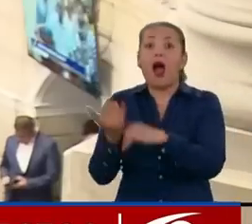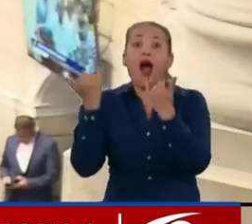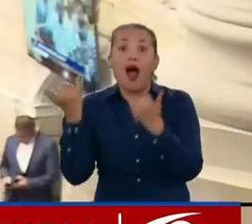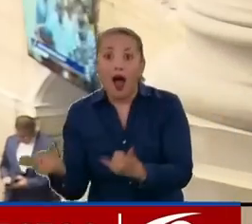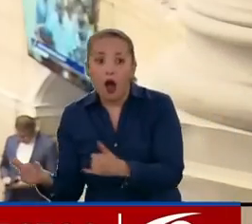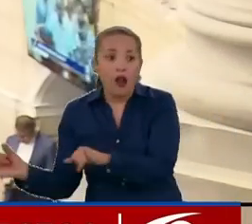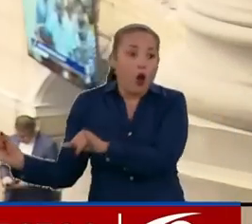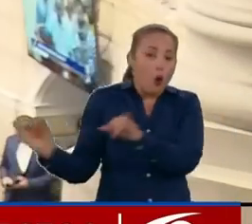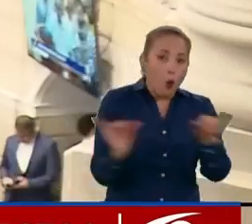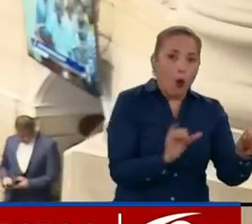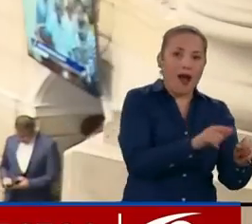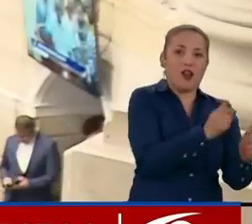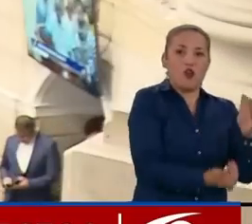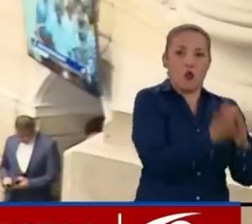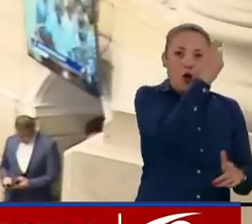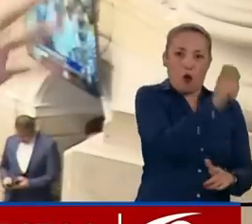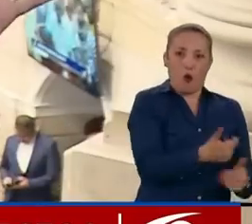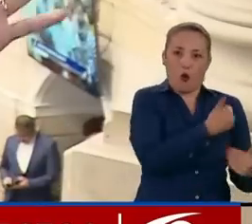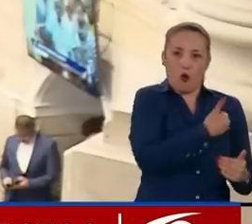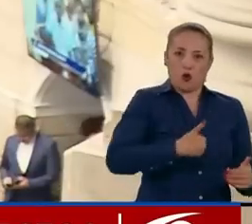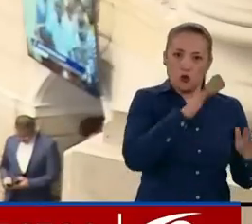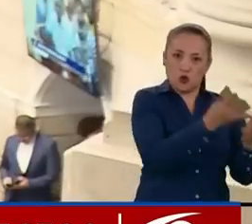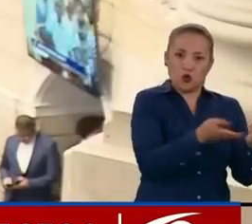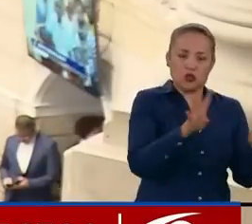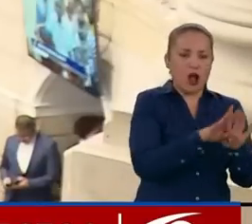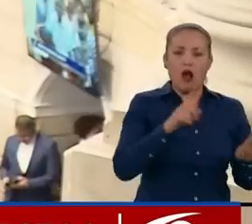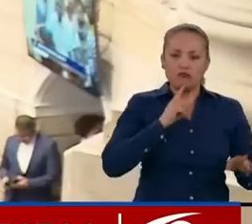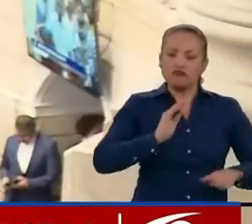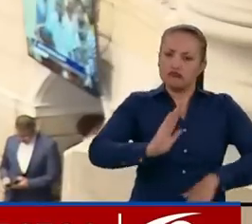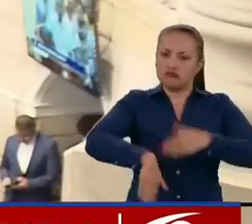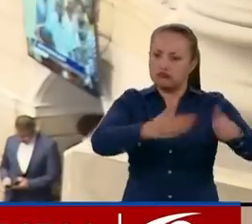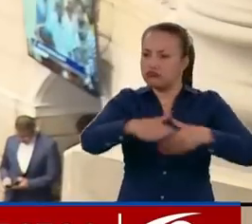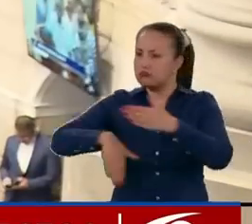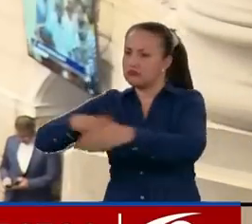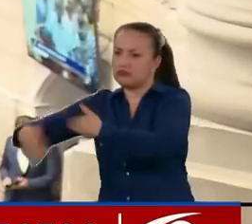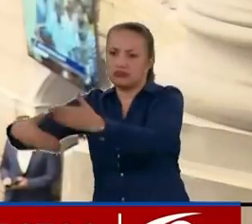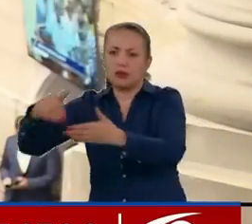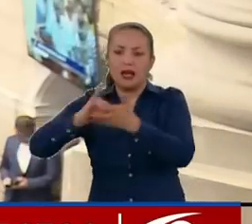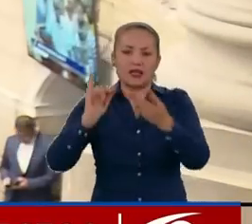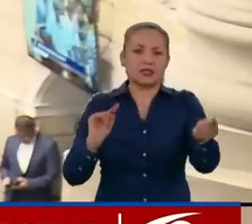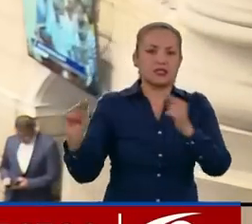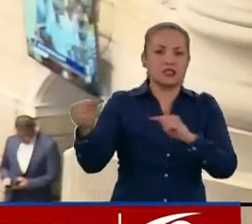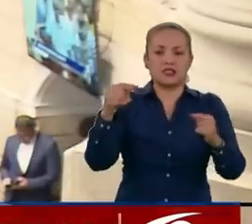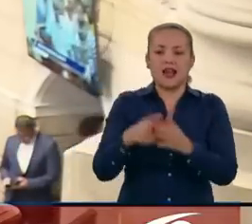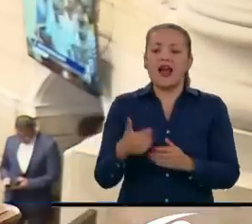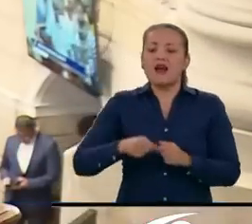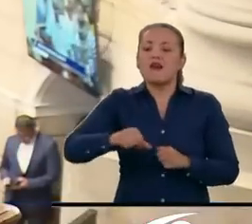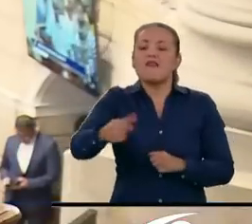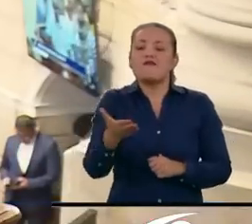nuevo presidente del Senado, dijo que hay vía libre para que estas reformas sean debatidas en lo que queda de esta legislatura.